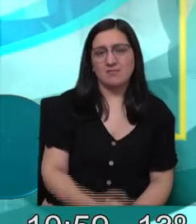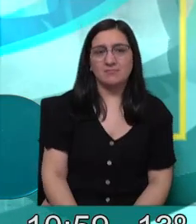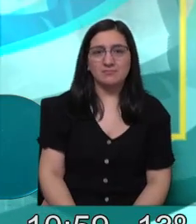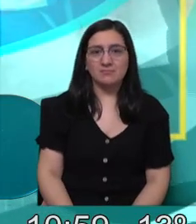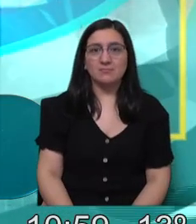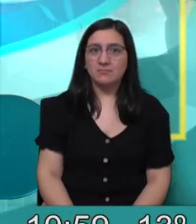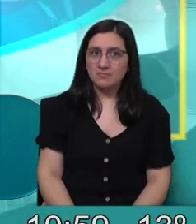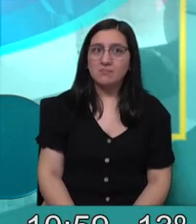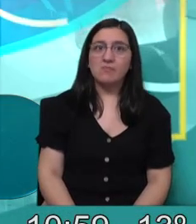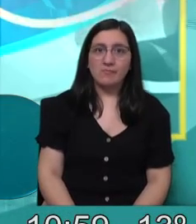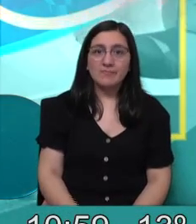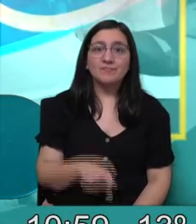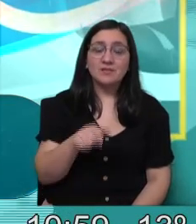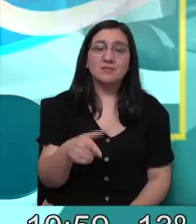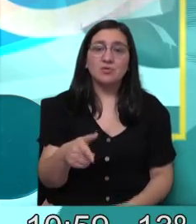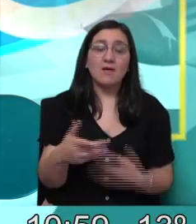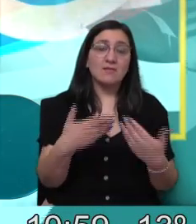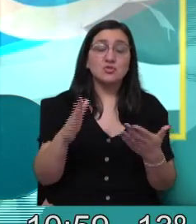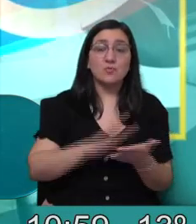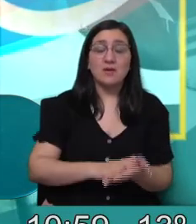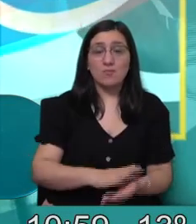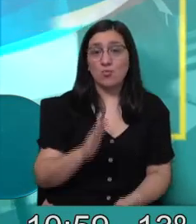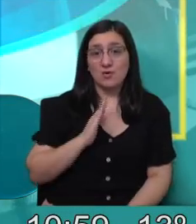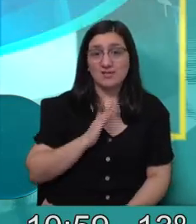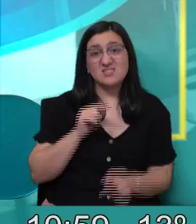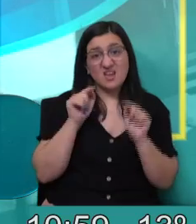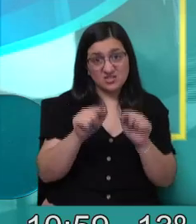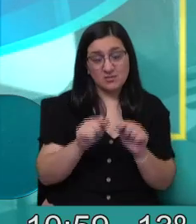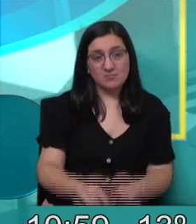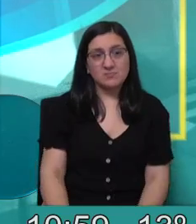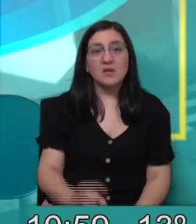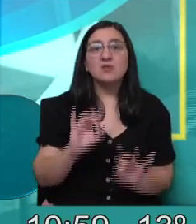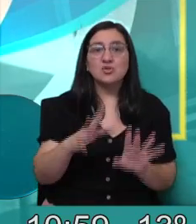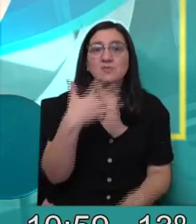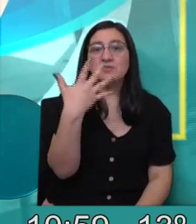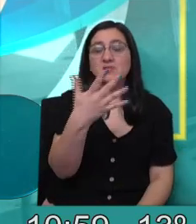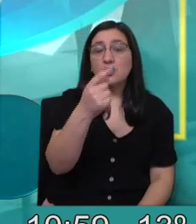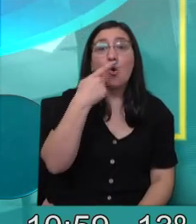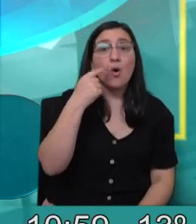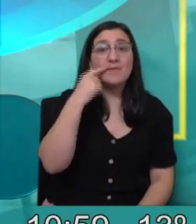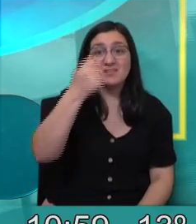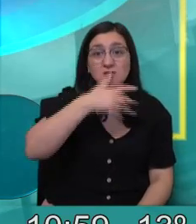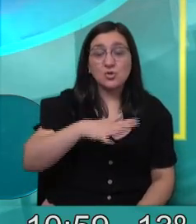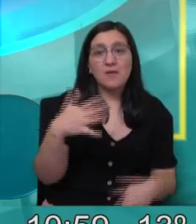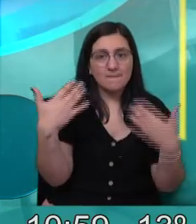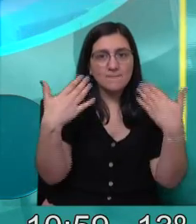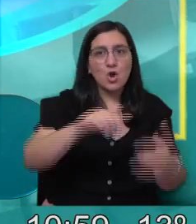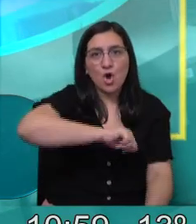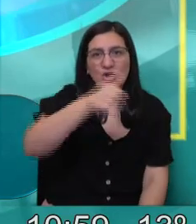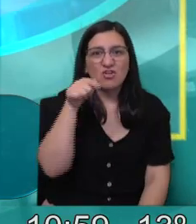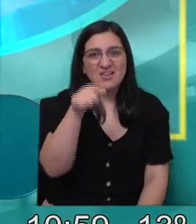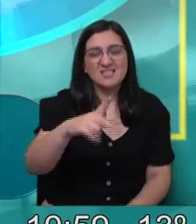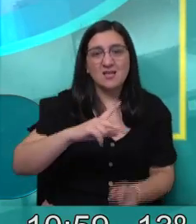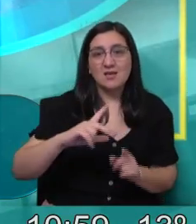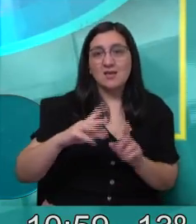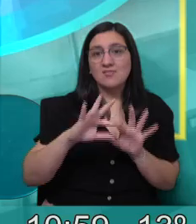así. Durísimo. Se referían no solo a las mujeres, sino específicamente a ellas. Solo 5 hombres en la historia habían hecho este